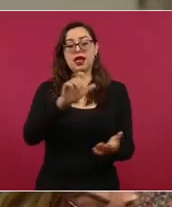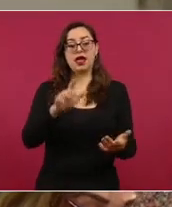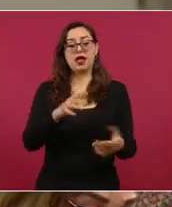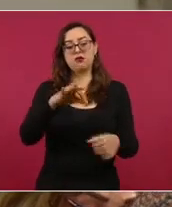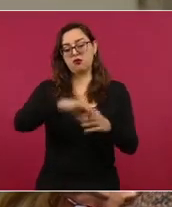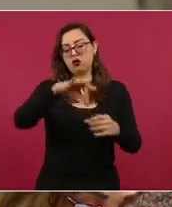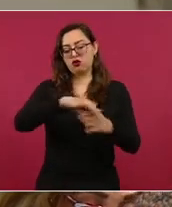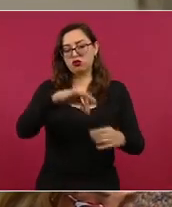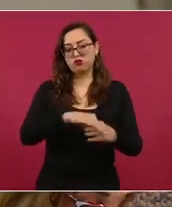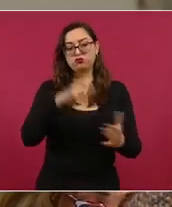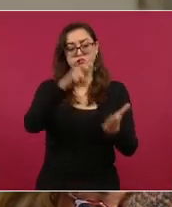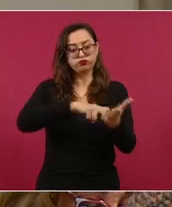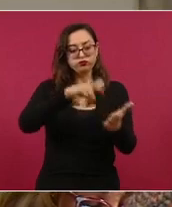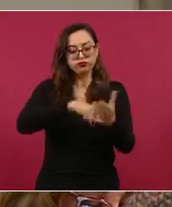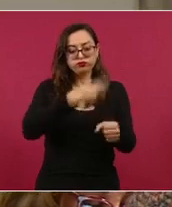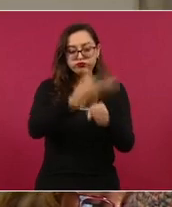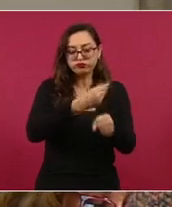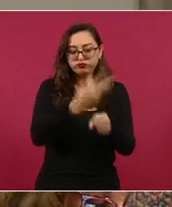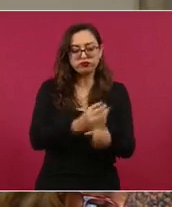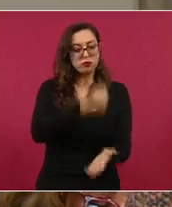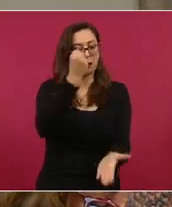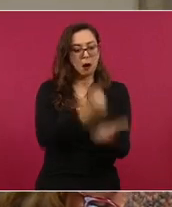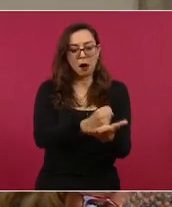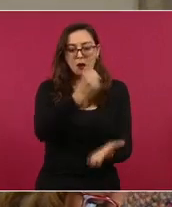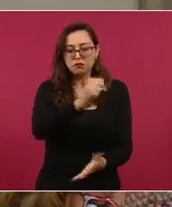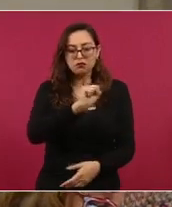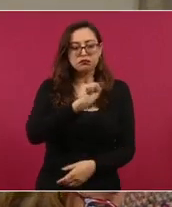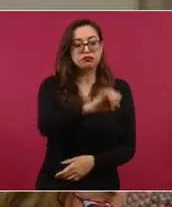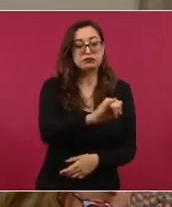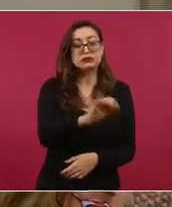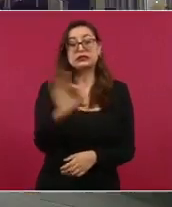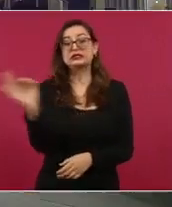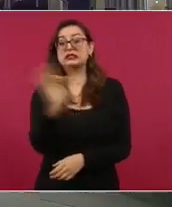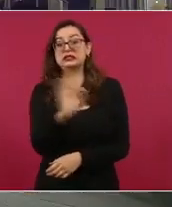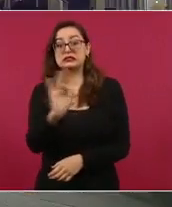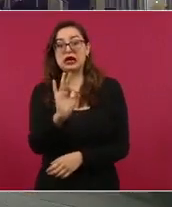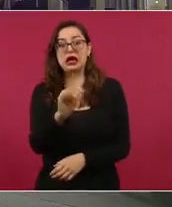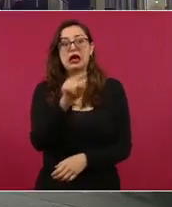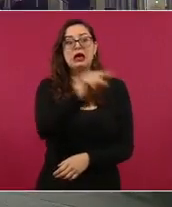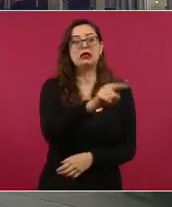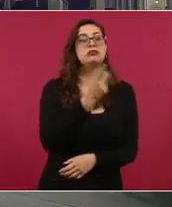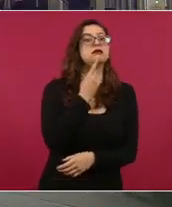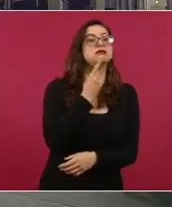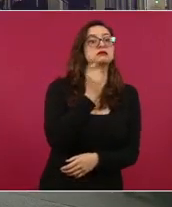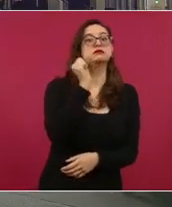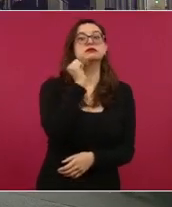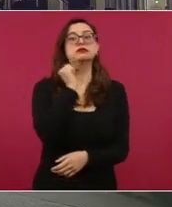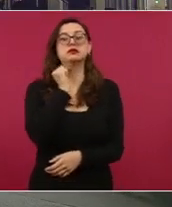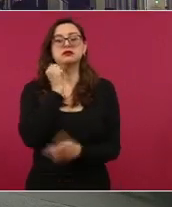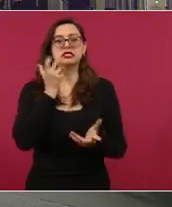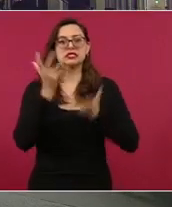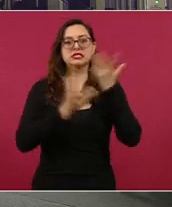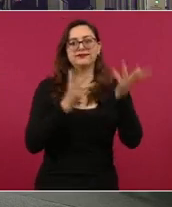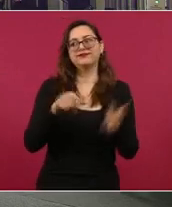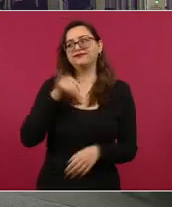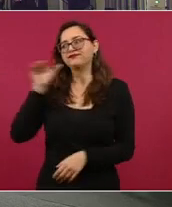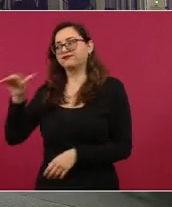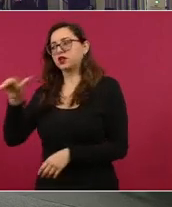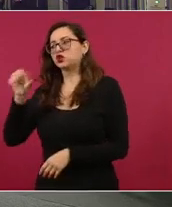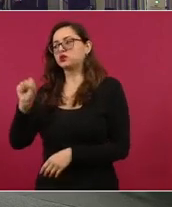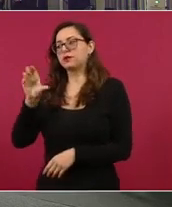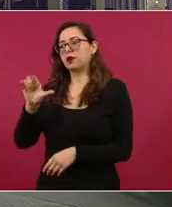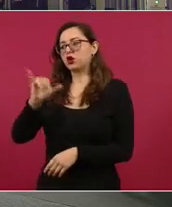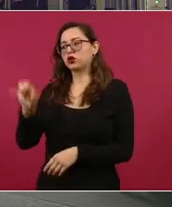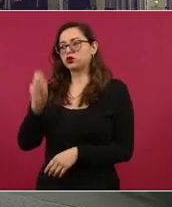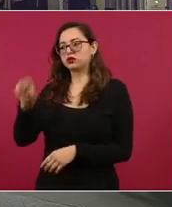sus opositores interponen alguna controversia de inconstitucionalidad ante la Suprema Corte, ¿usted